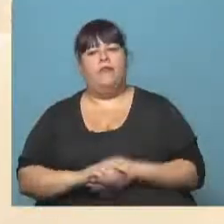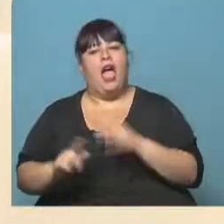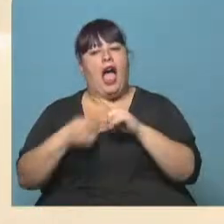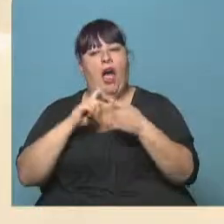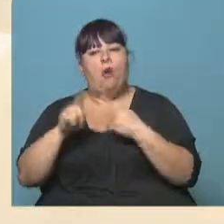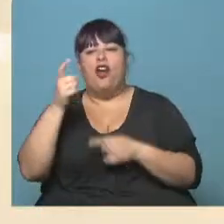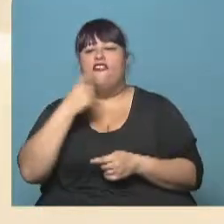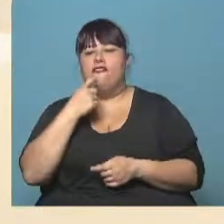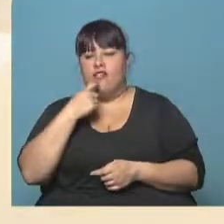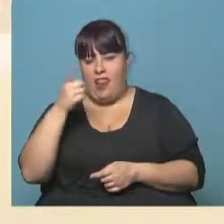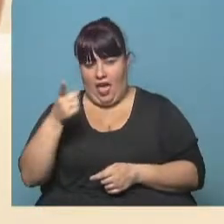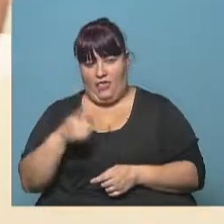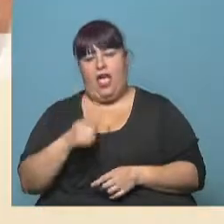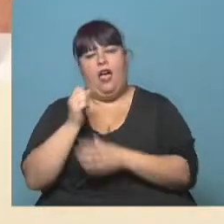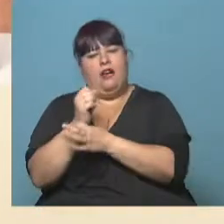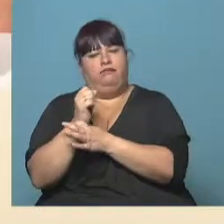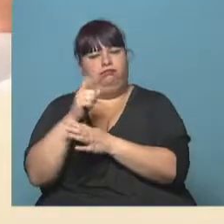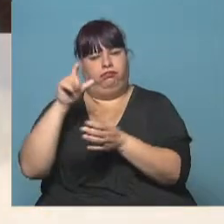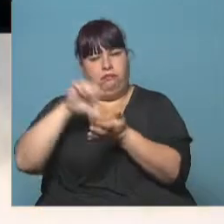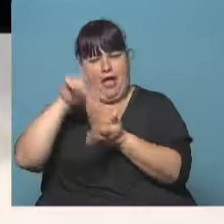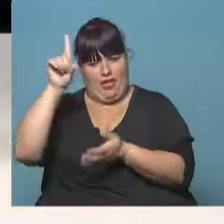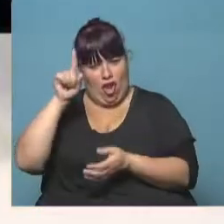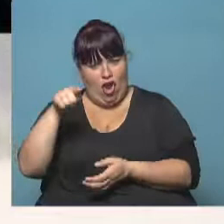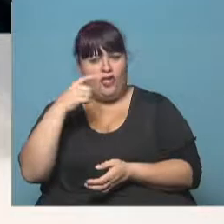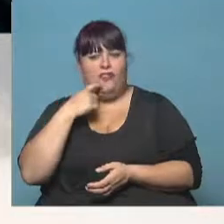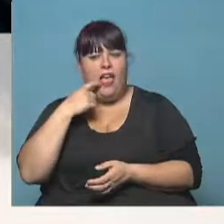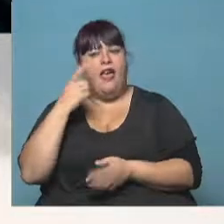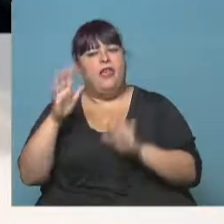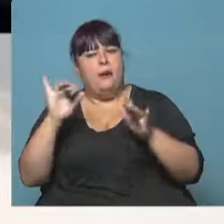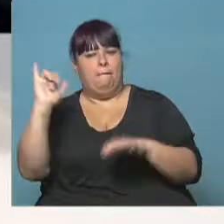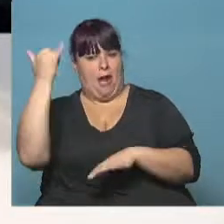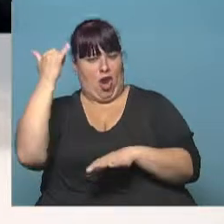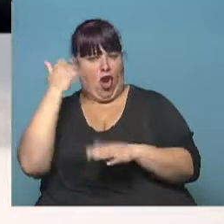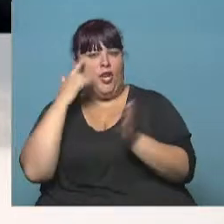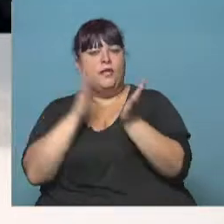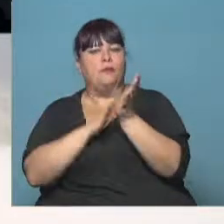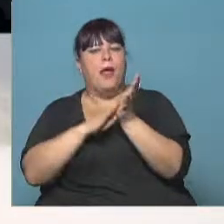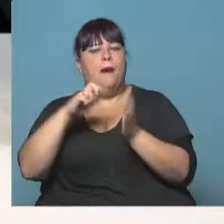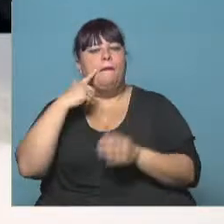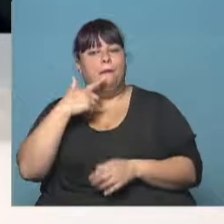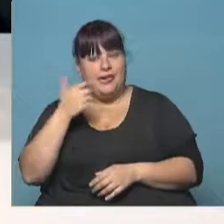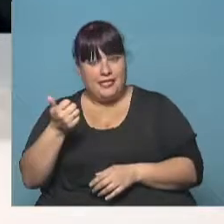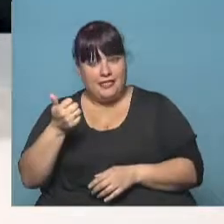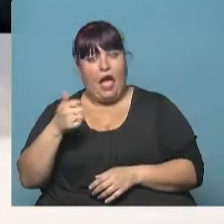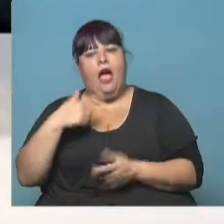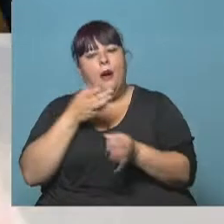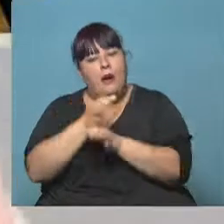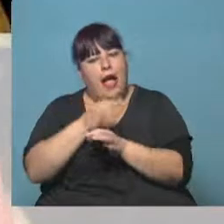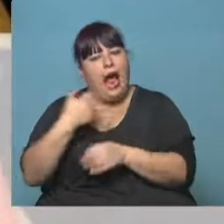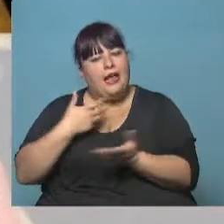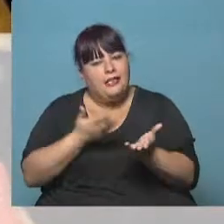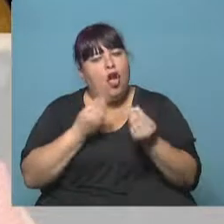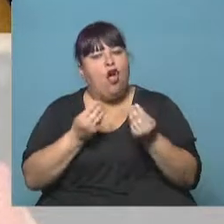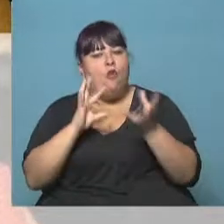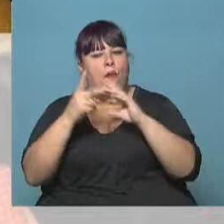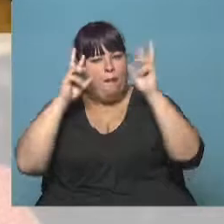Acuerdos con Finlandia. Expertos del país nórdico, que está entre los mejores en las pruebas PISA, asesorarán a la Argentina